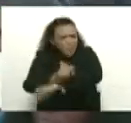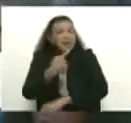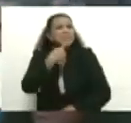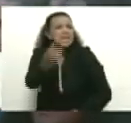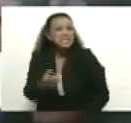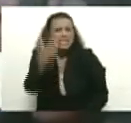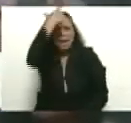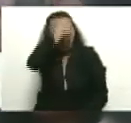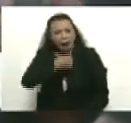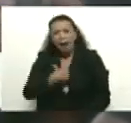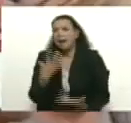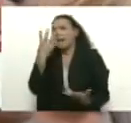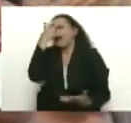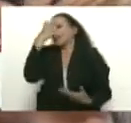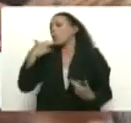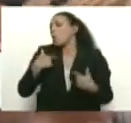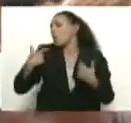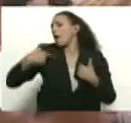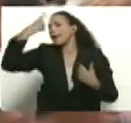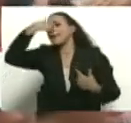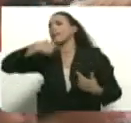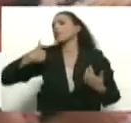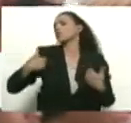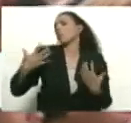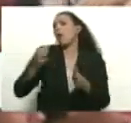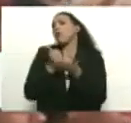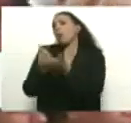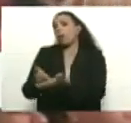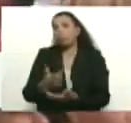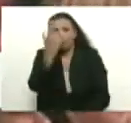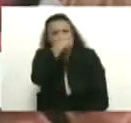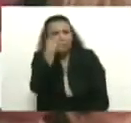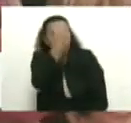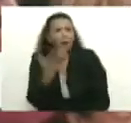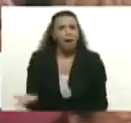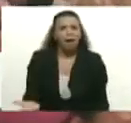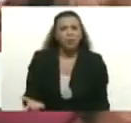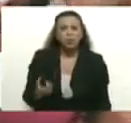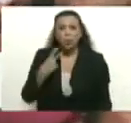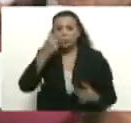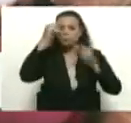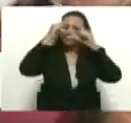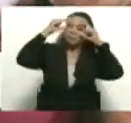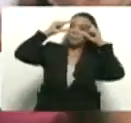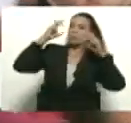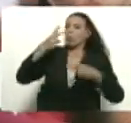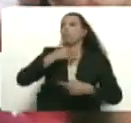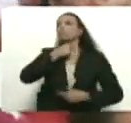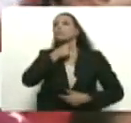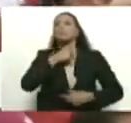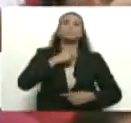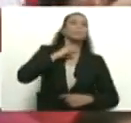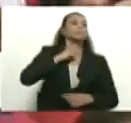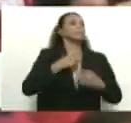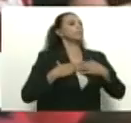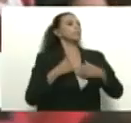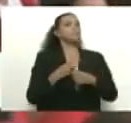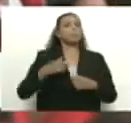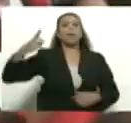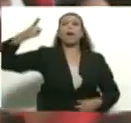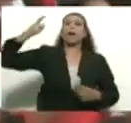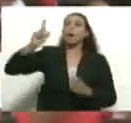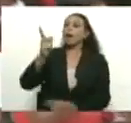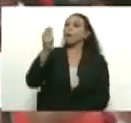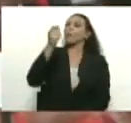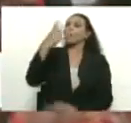decirle a la gente, aquí estoy yo. ¿Ustedes han visto la película Los Hombres de Negro? Ellos van a sacar una cosa, olvídense lo que